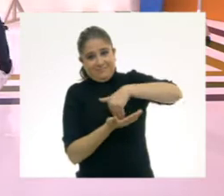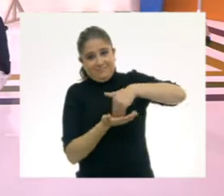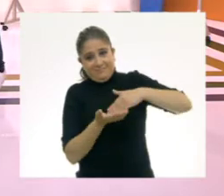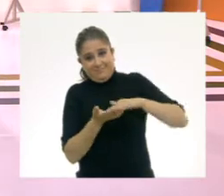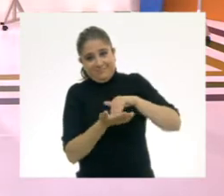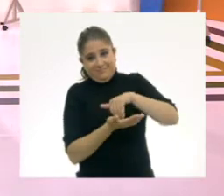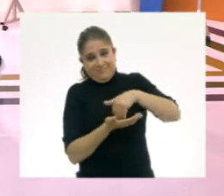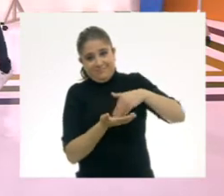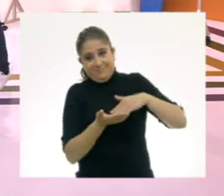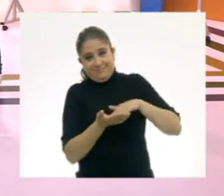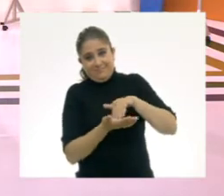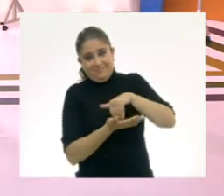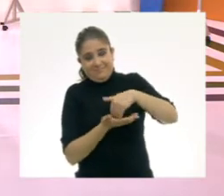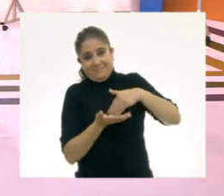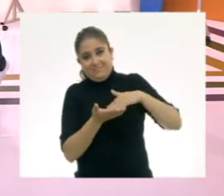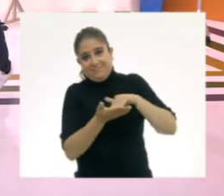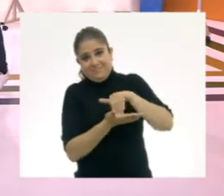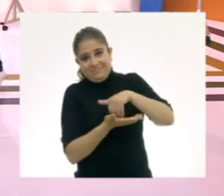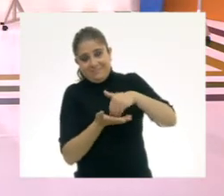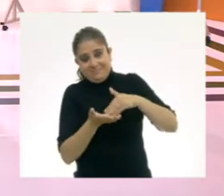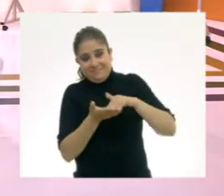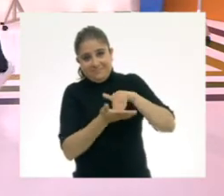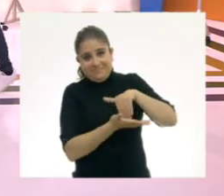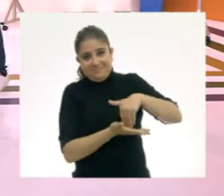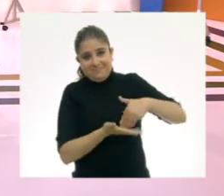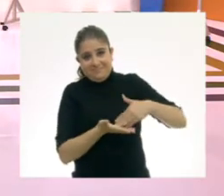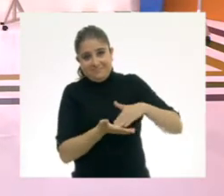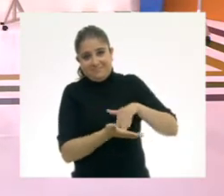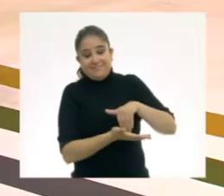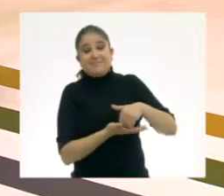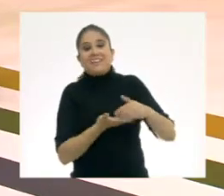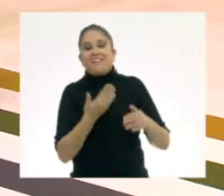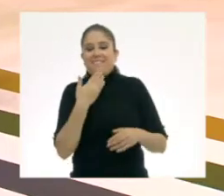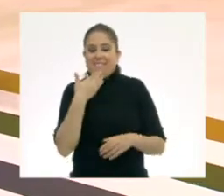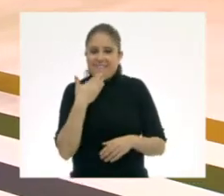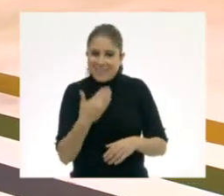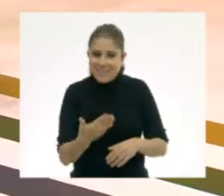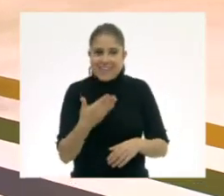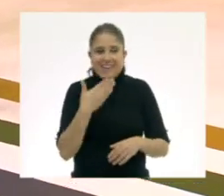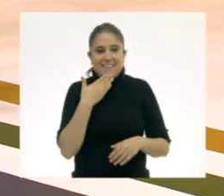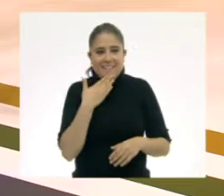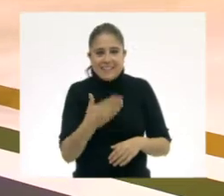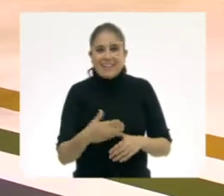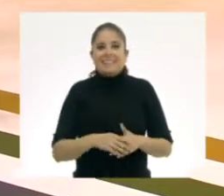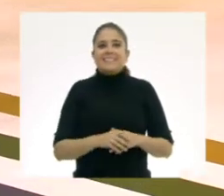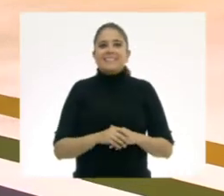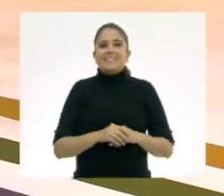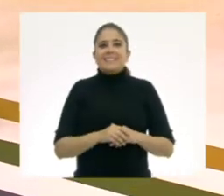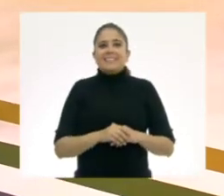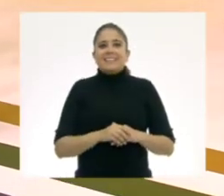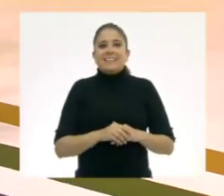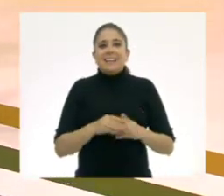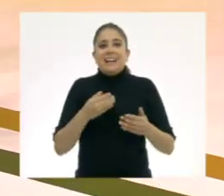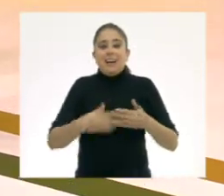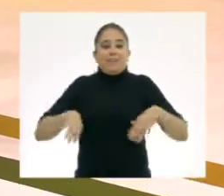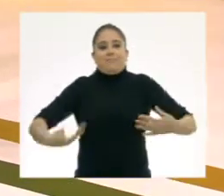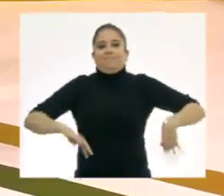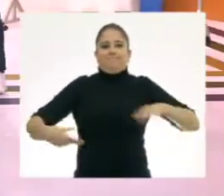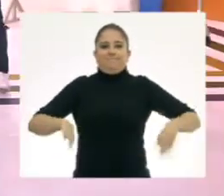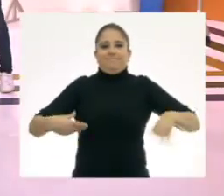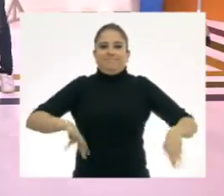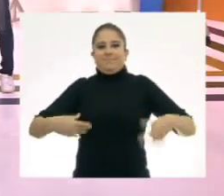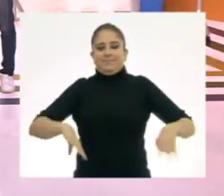giramos. Aquí. Y muy bien. Ahora sacudimos este cuerpo